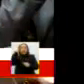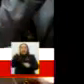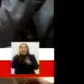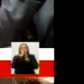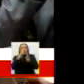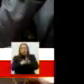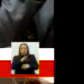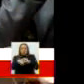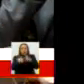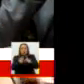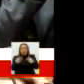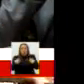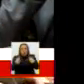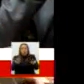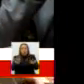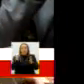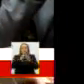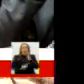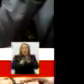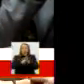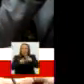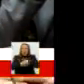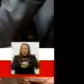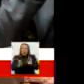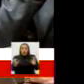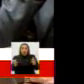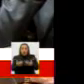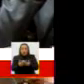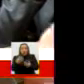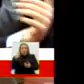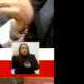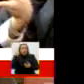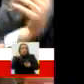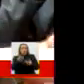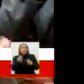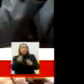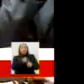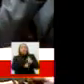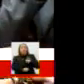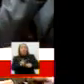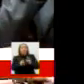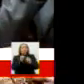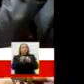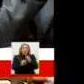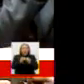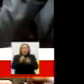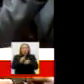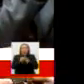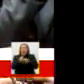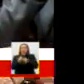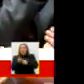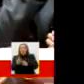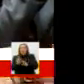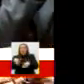tienen todos ustedes, y por el reglamento del Congreso, que no se los he dado porque sufre muchas modificaciones y después no les va a servir de